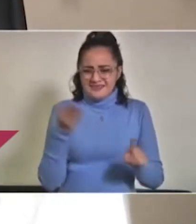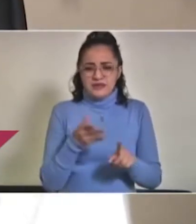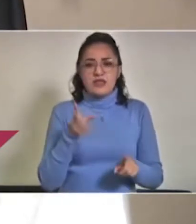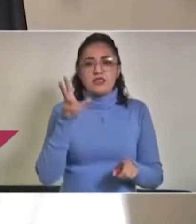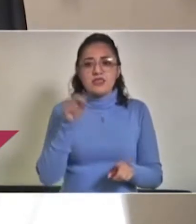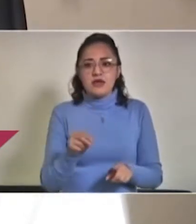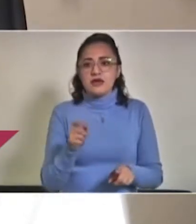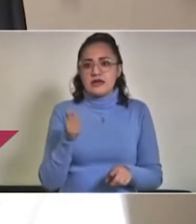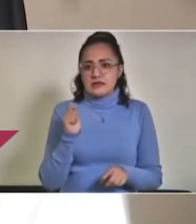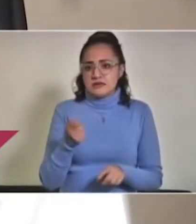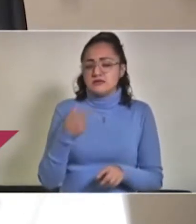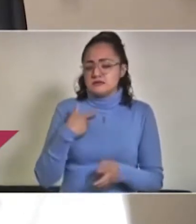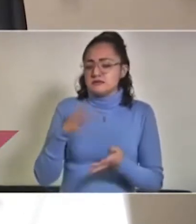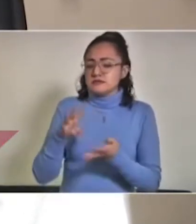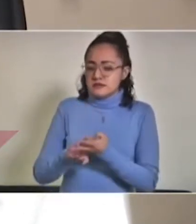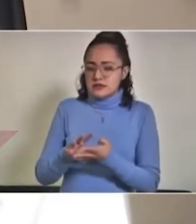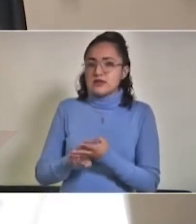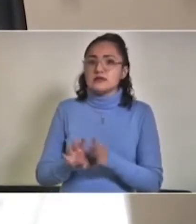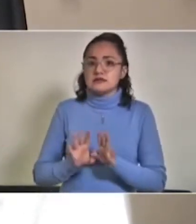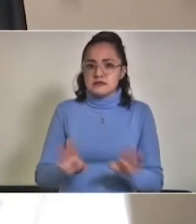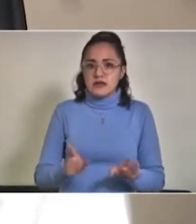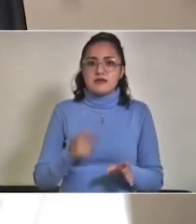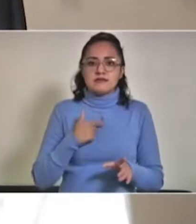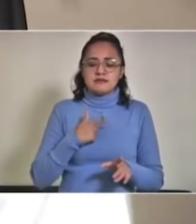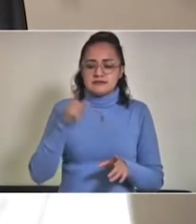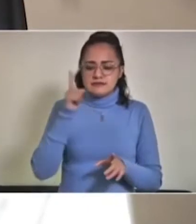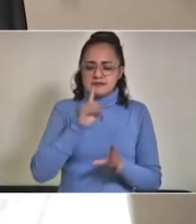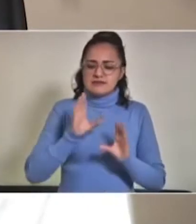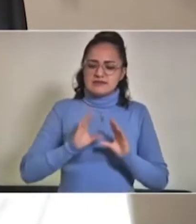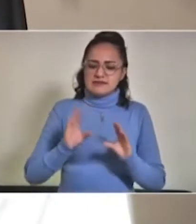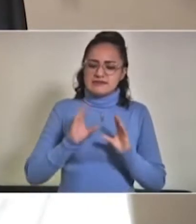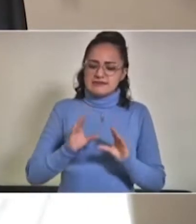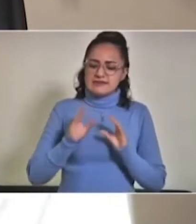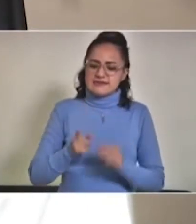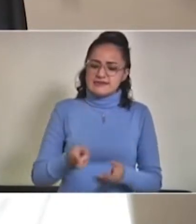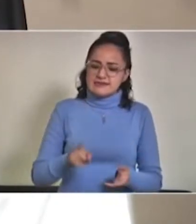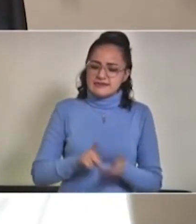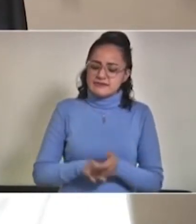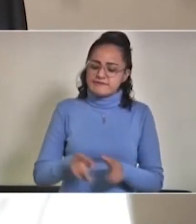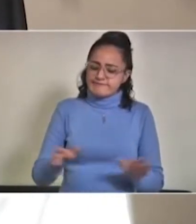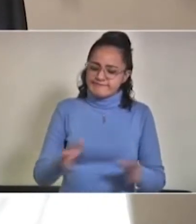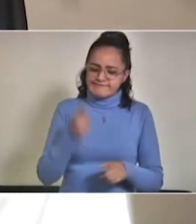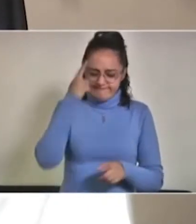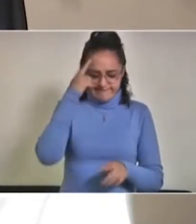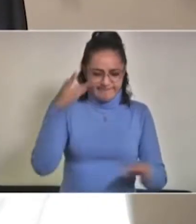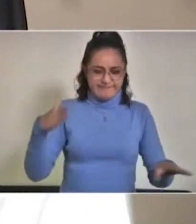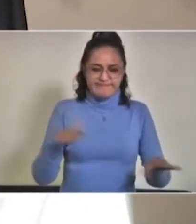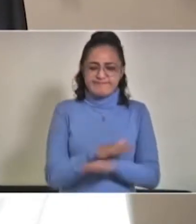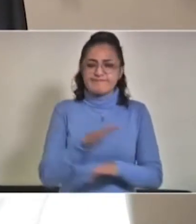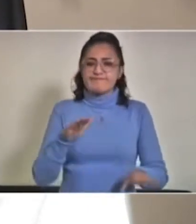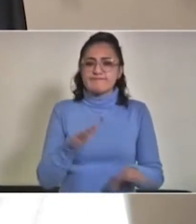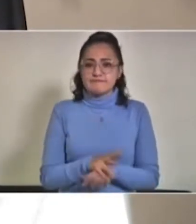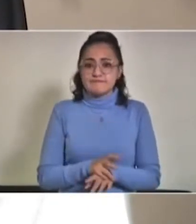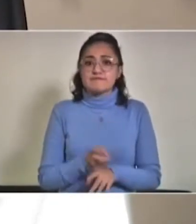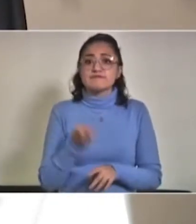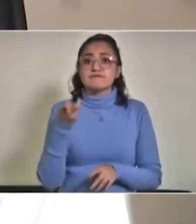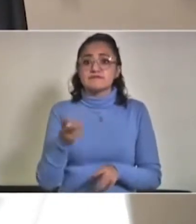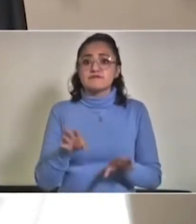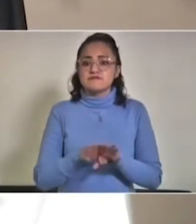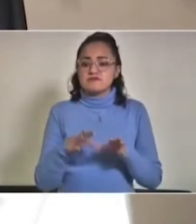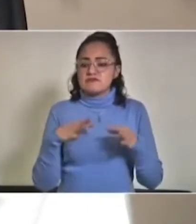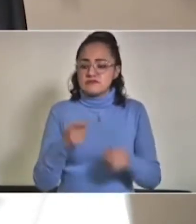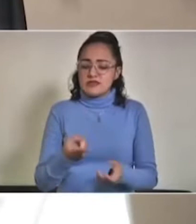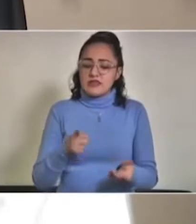la reintegración social del delincuente. Así está fundado el